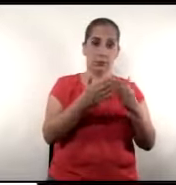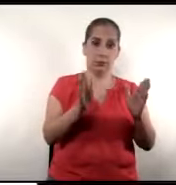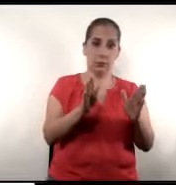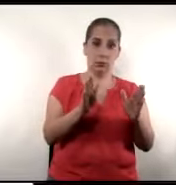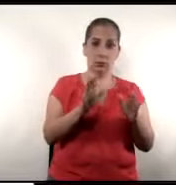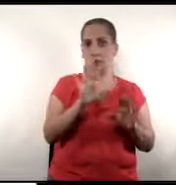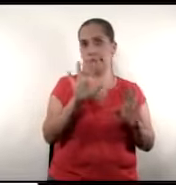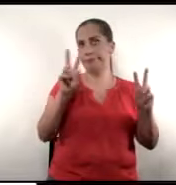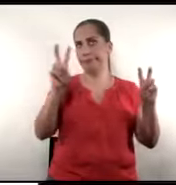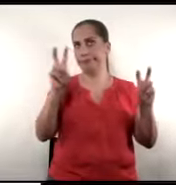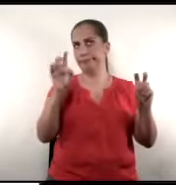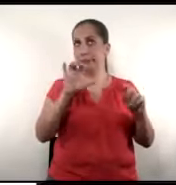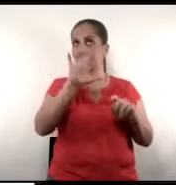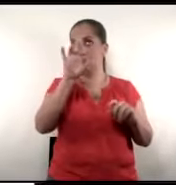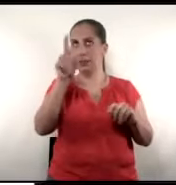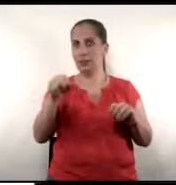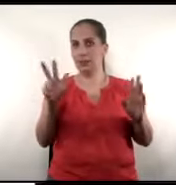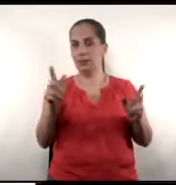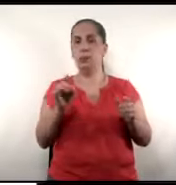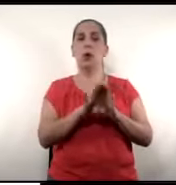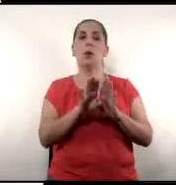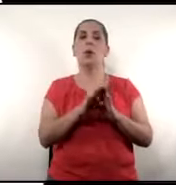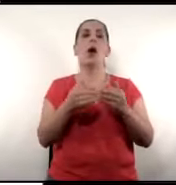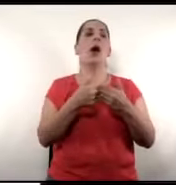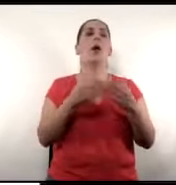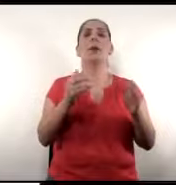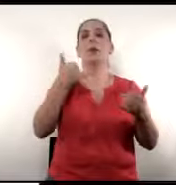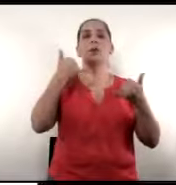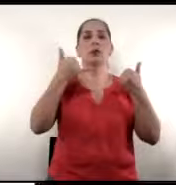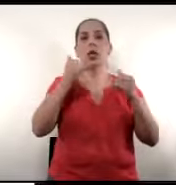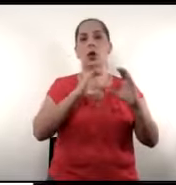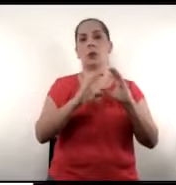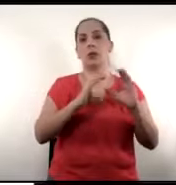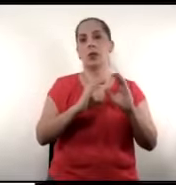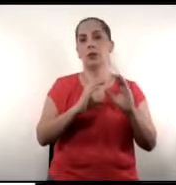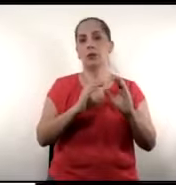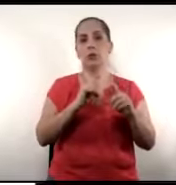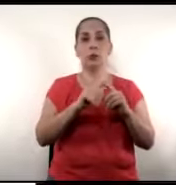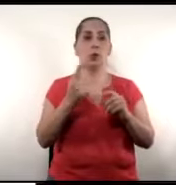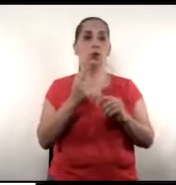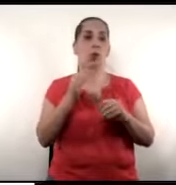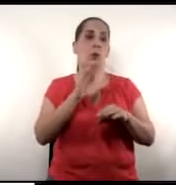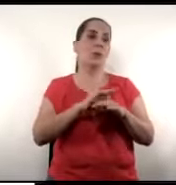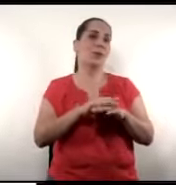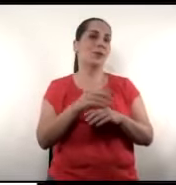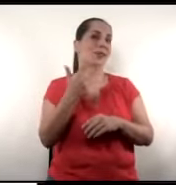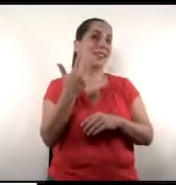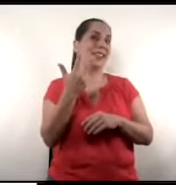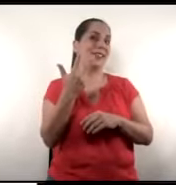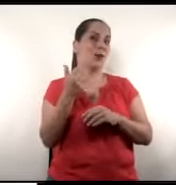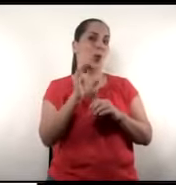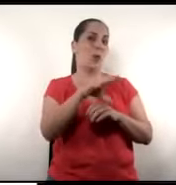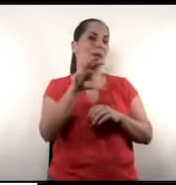TICA, por ejemplo, abramos el mercado de las telecomunicaciones, pero solo permitamos 3 operadores.